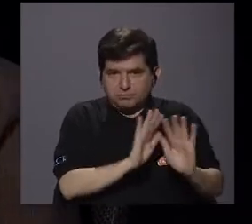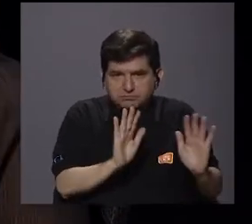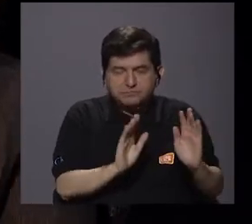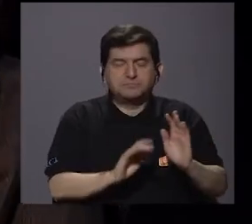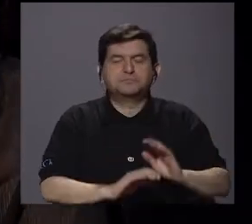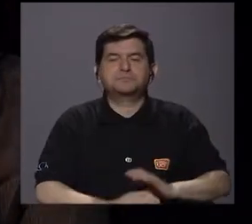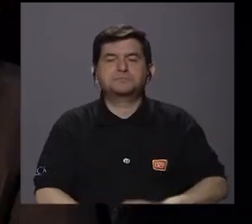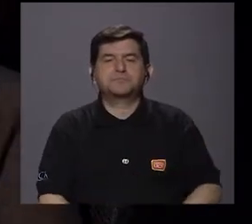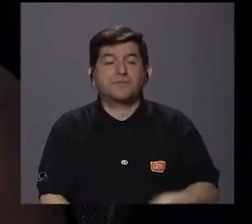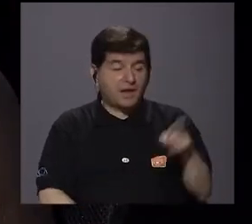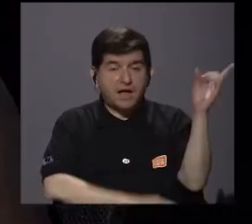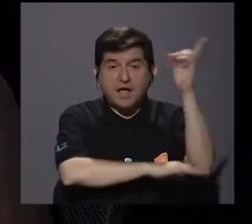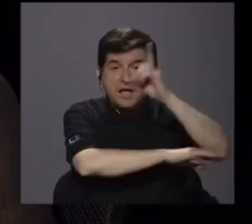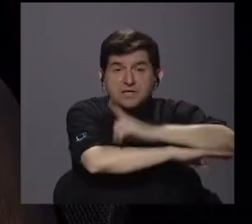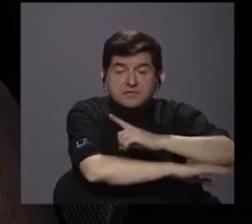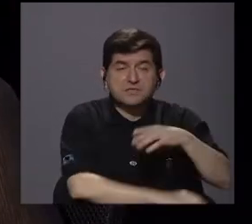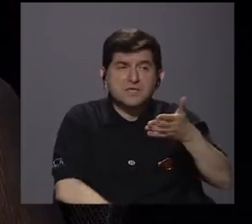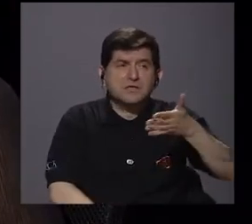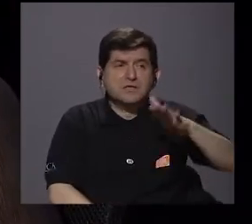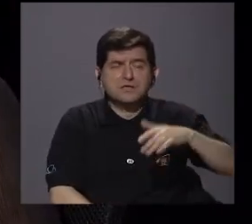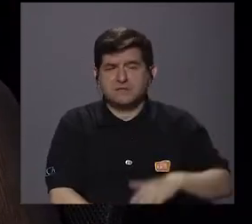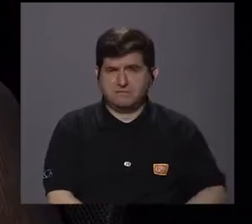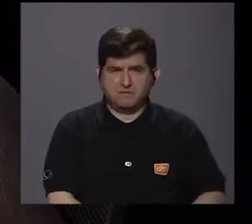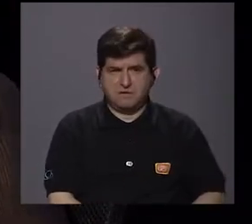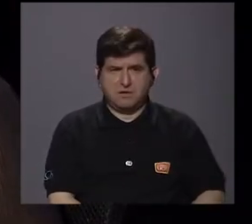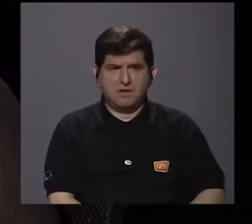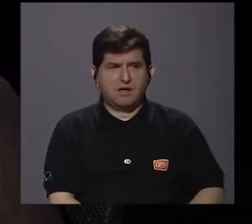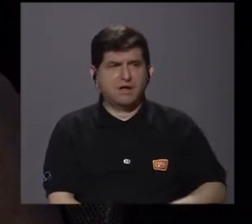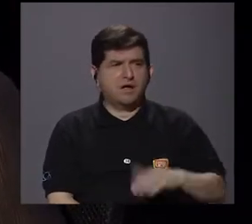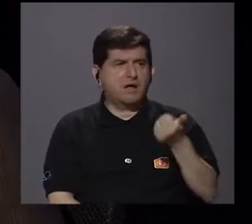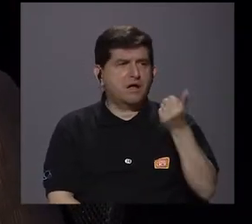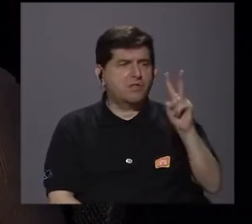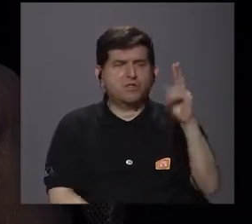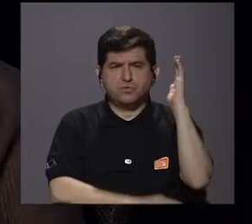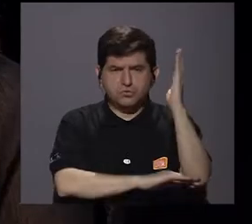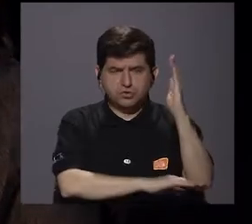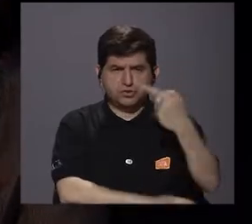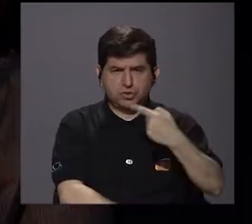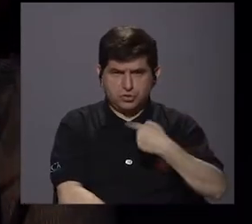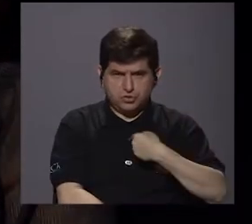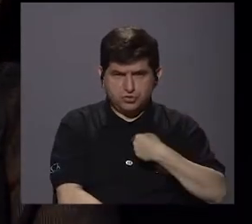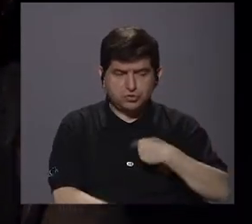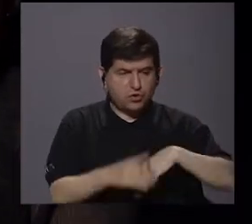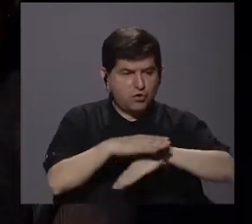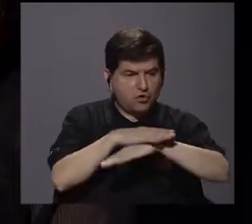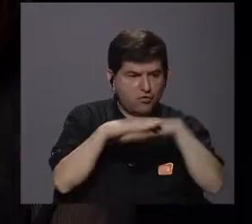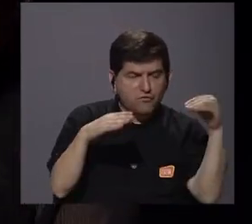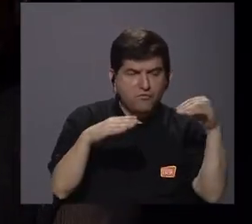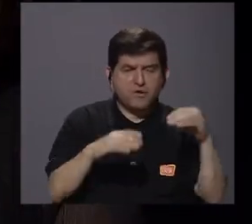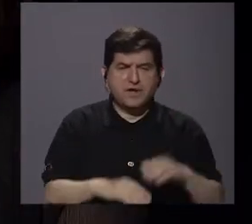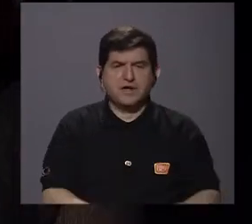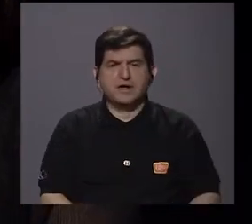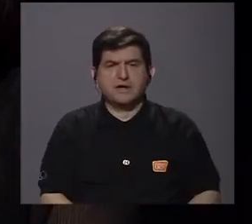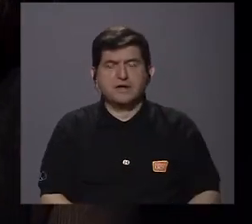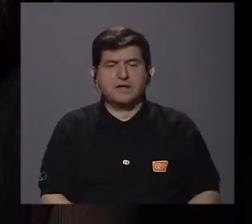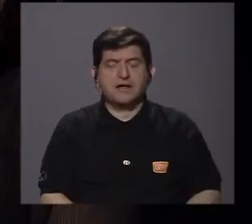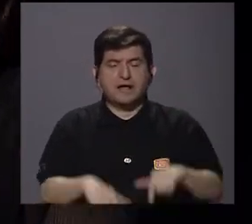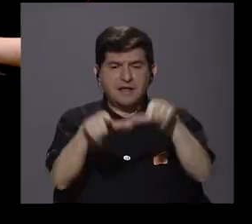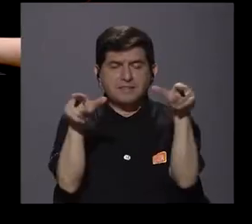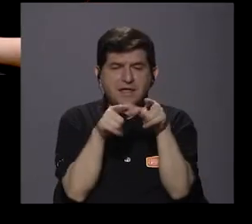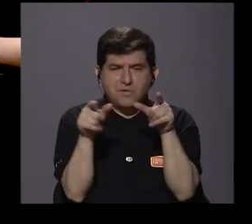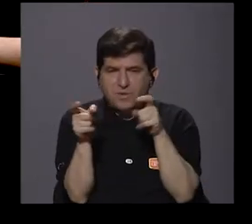¿Okay? Ese día, alrededor de las 12 del mediodía, yo estaba fuera del